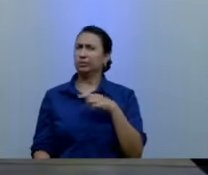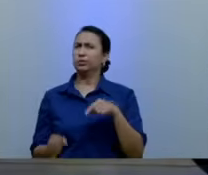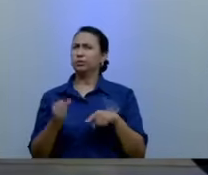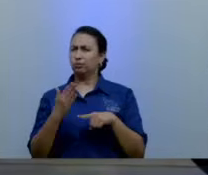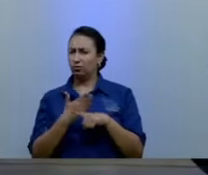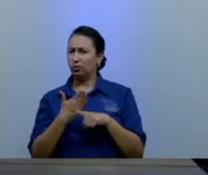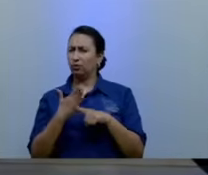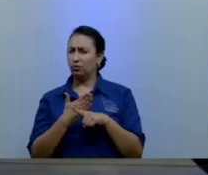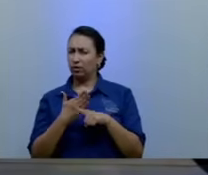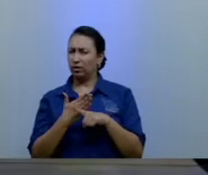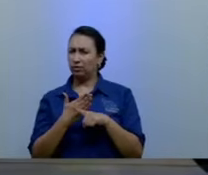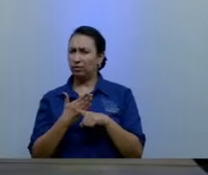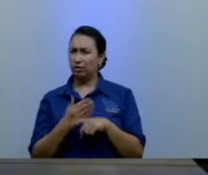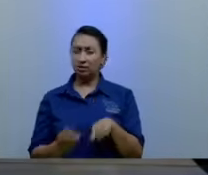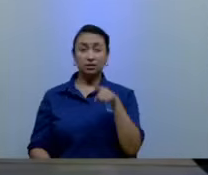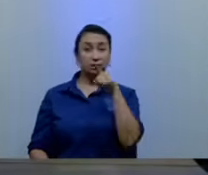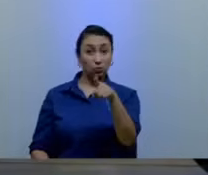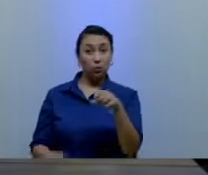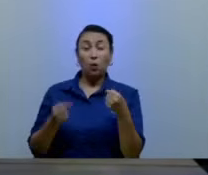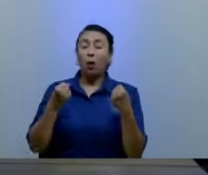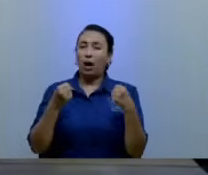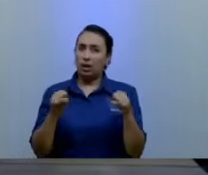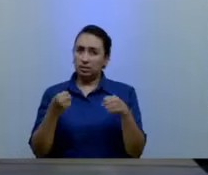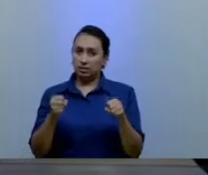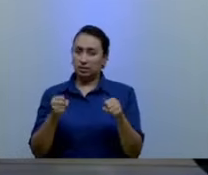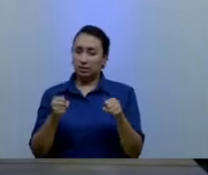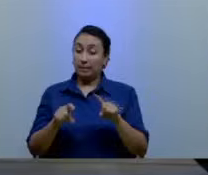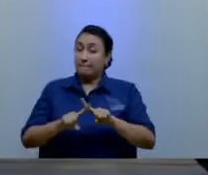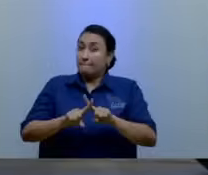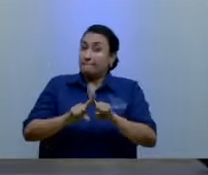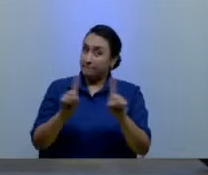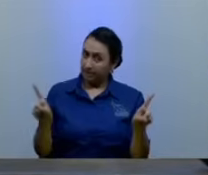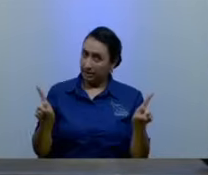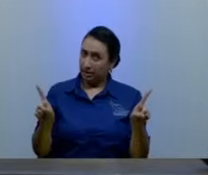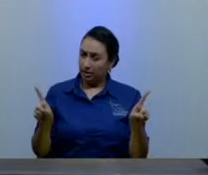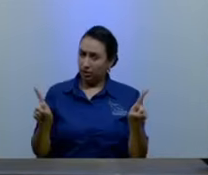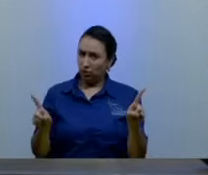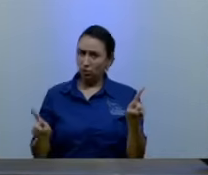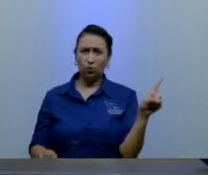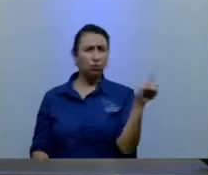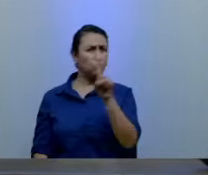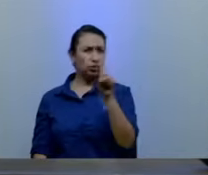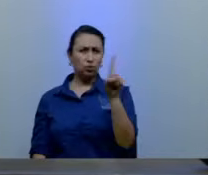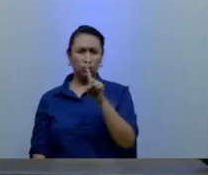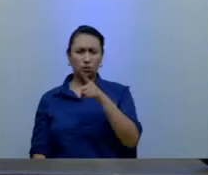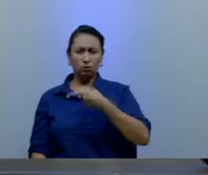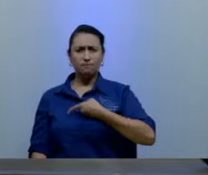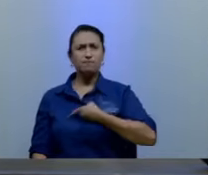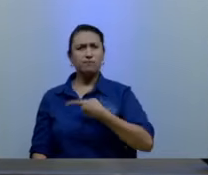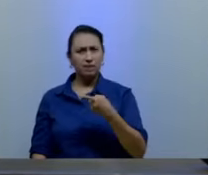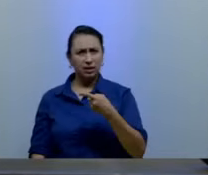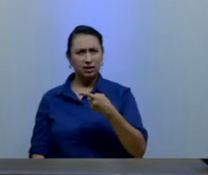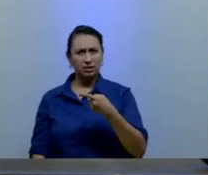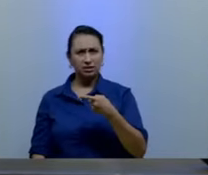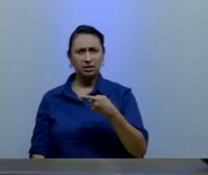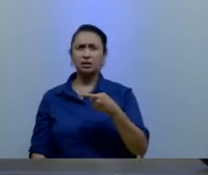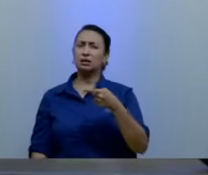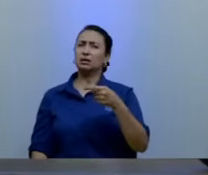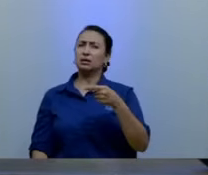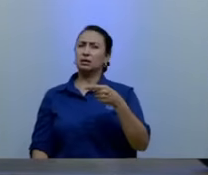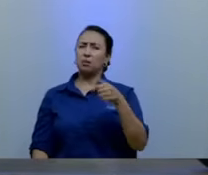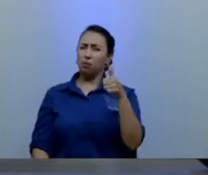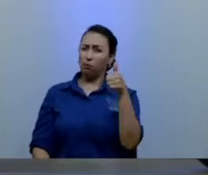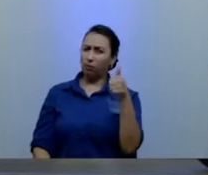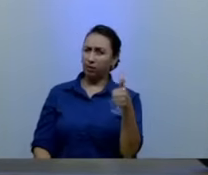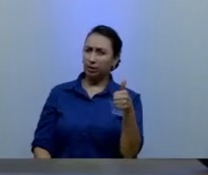Entonces, si hacen sin ser, al final de cuentas, cuando el ojo humano ya no los está viendo,